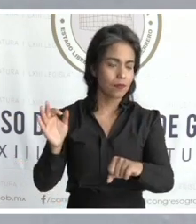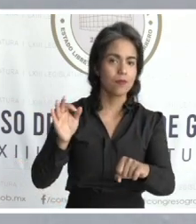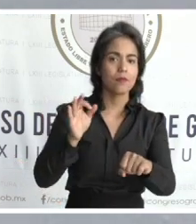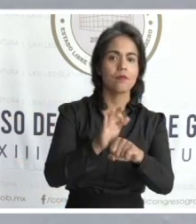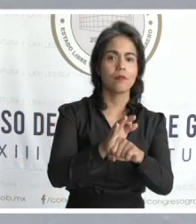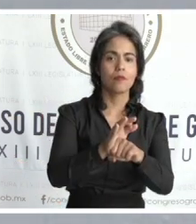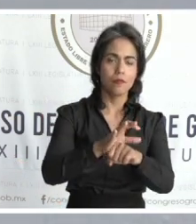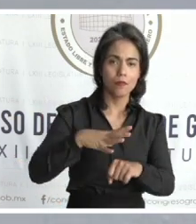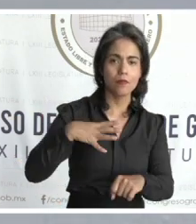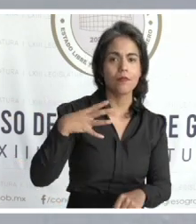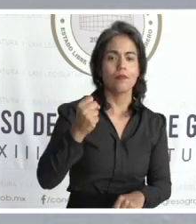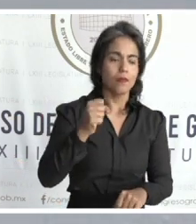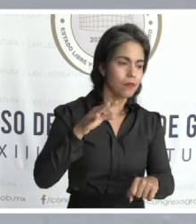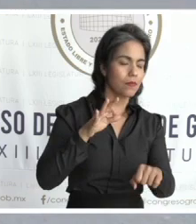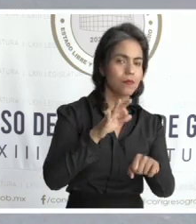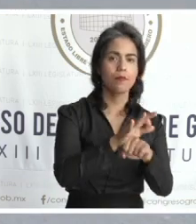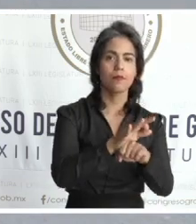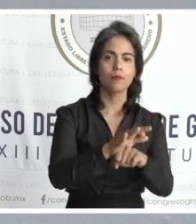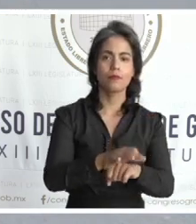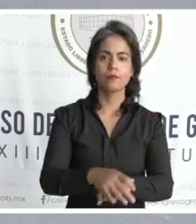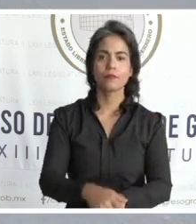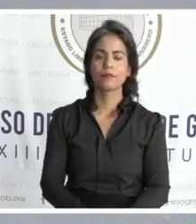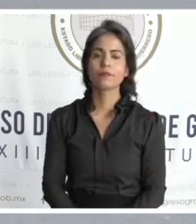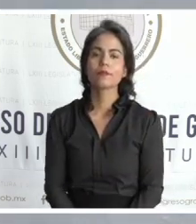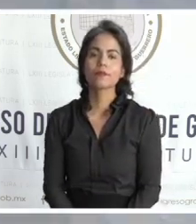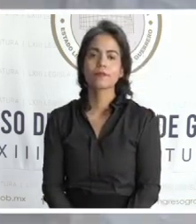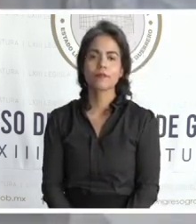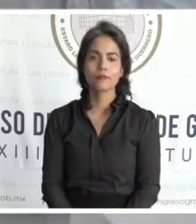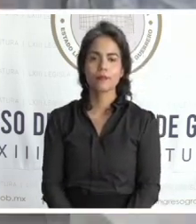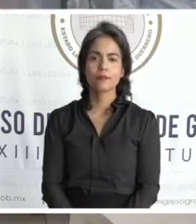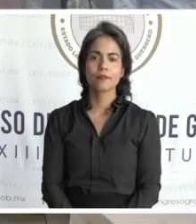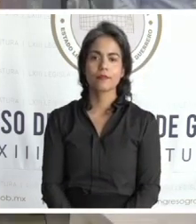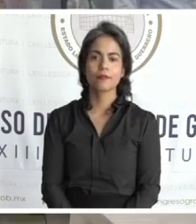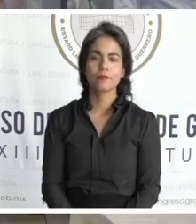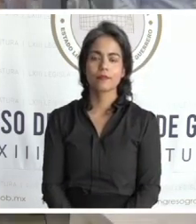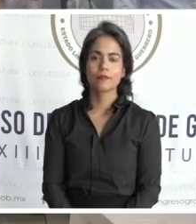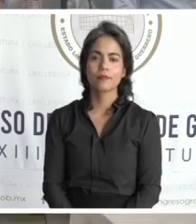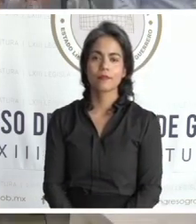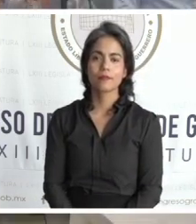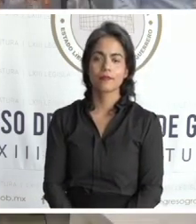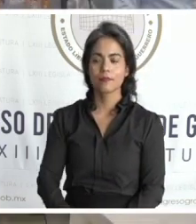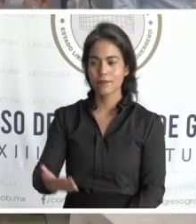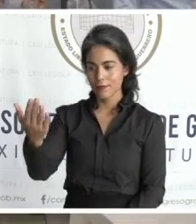de violencia. Es cuanto. Gracias, diputada.